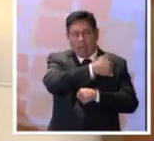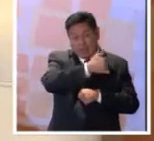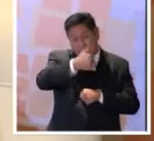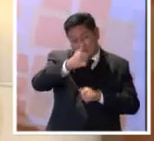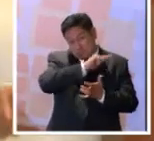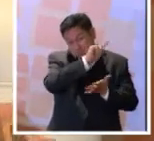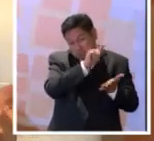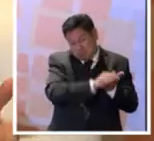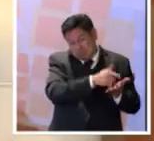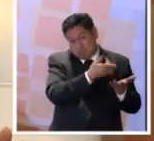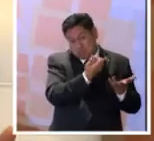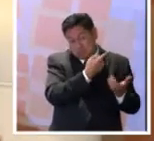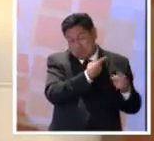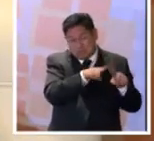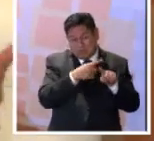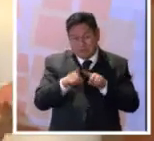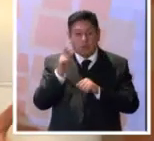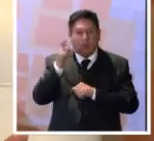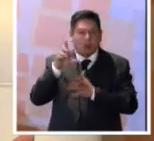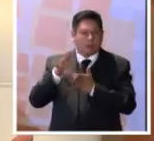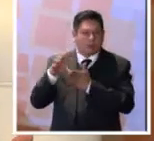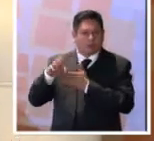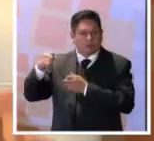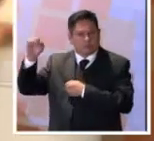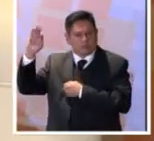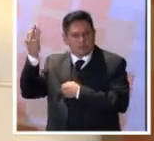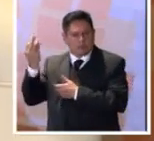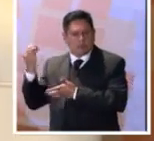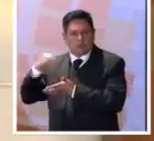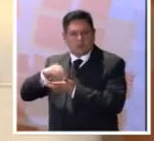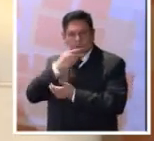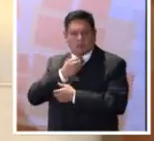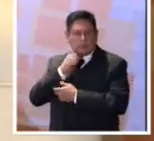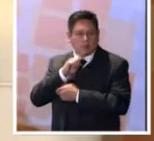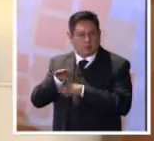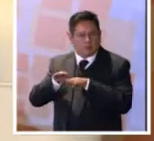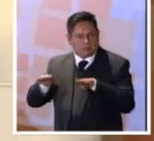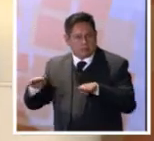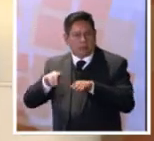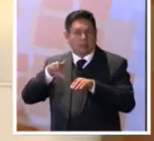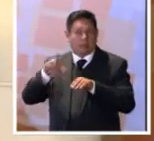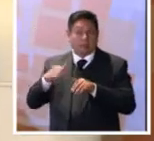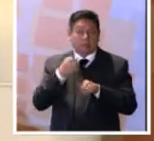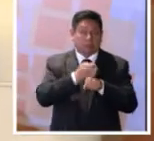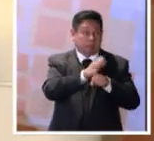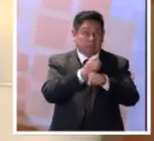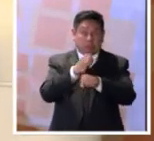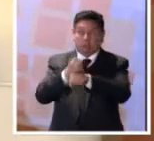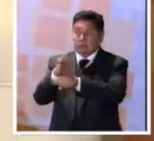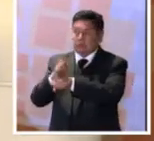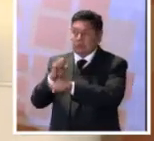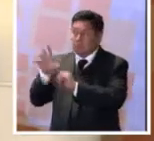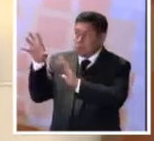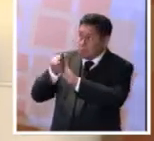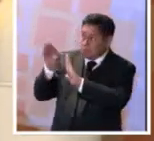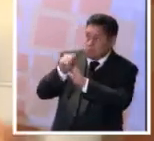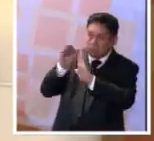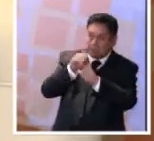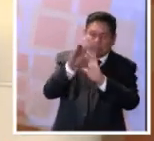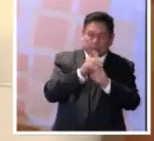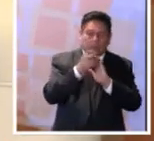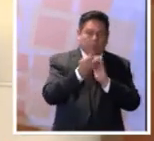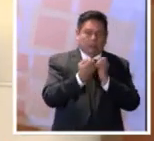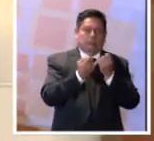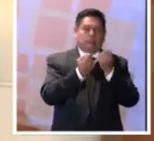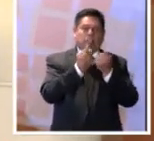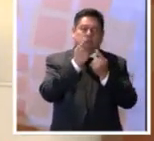volvió ya un mandato constitucional en la Constitución Federal, y bajarla a nivel de las constituciones locales implicó un